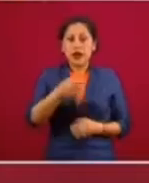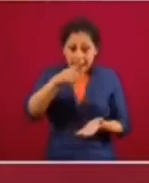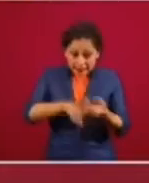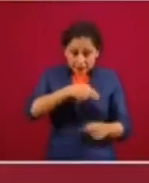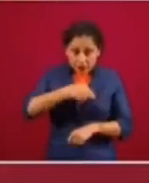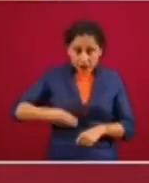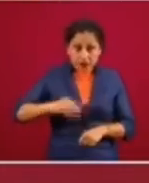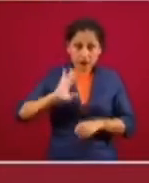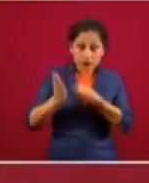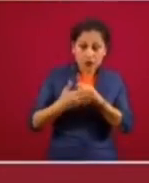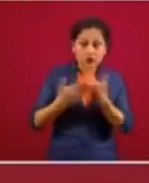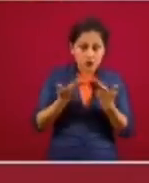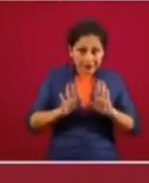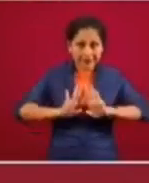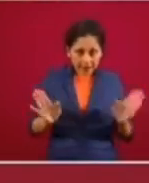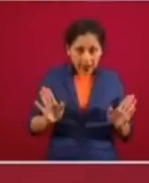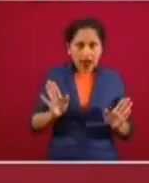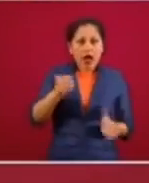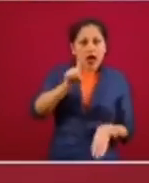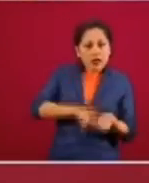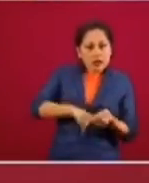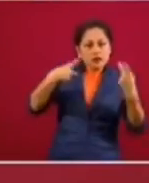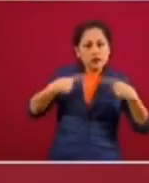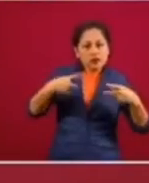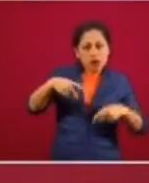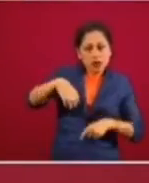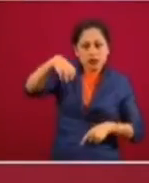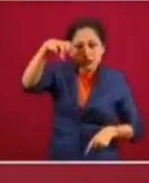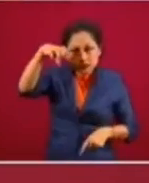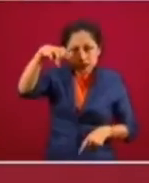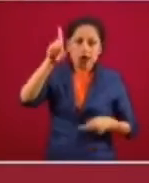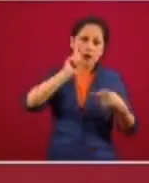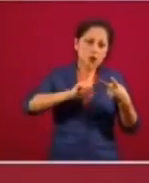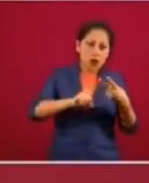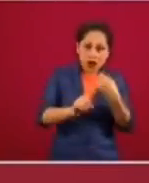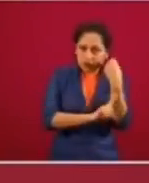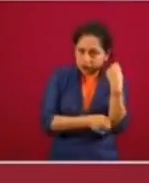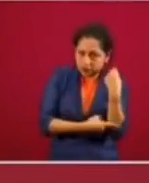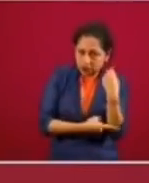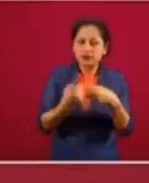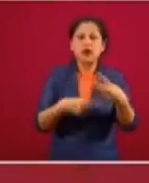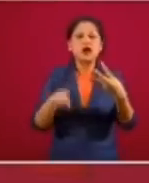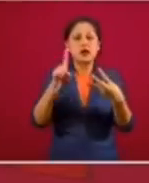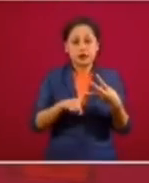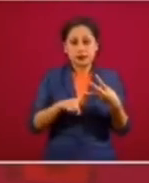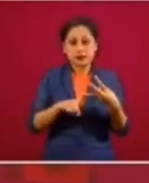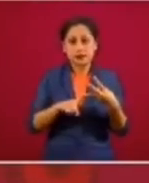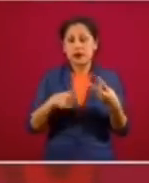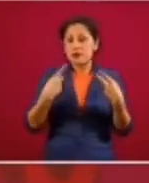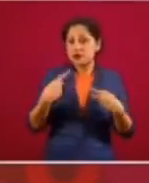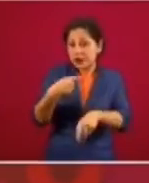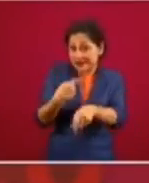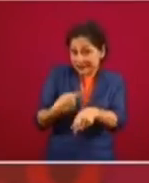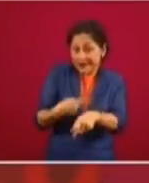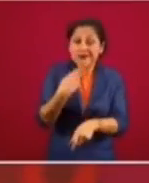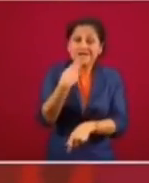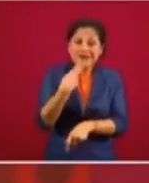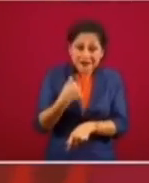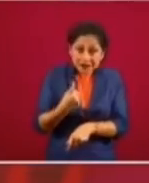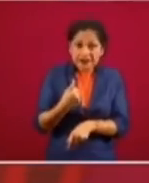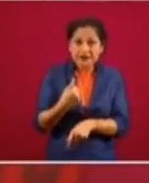mayores, aún en estos municipios, las mujeres embarazadas, los enfermos de